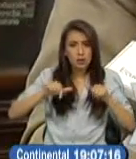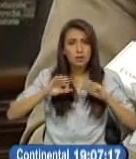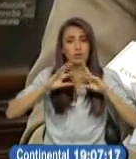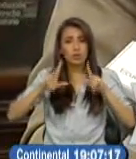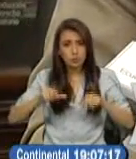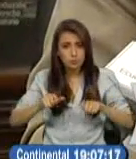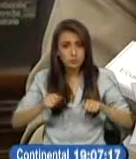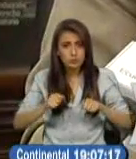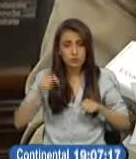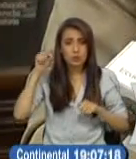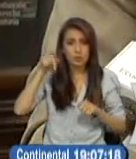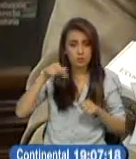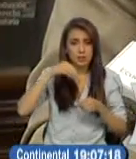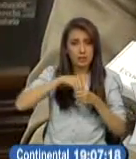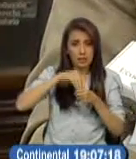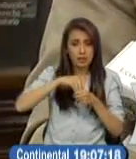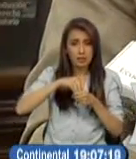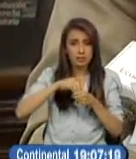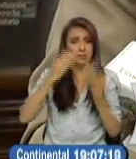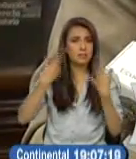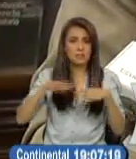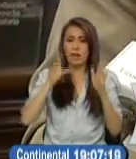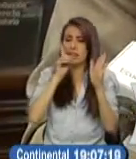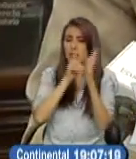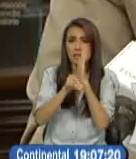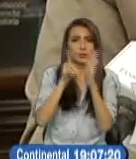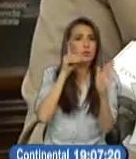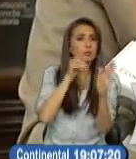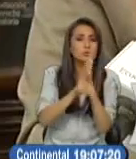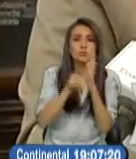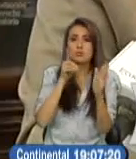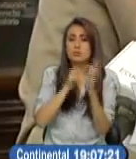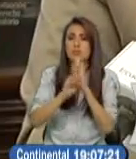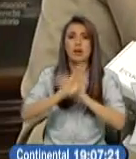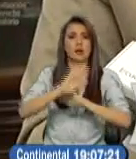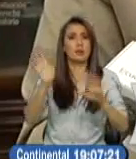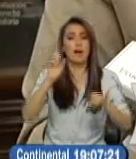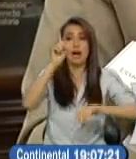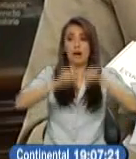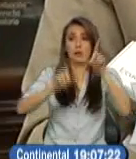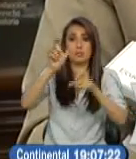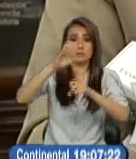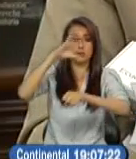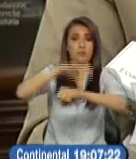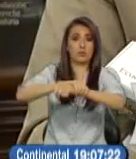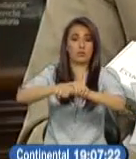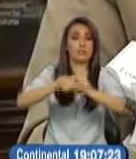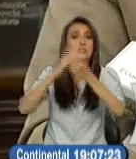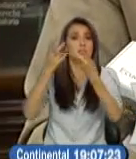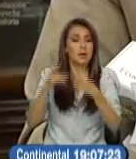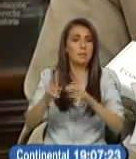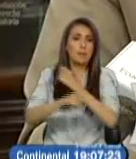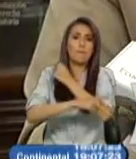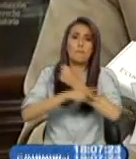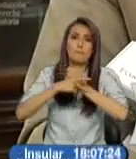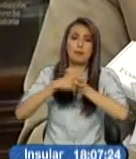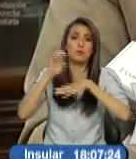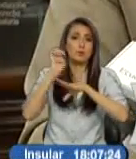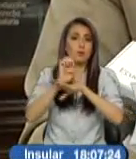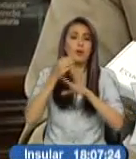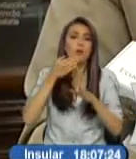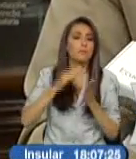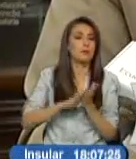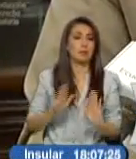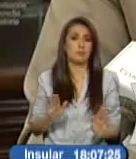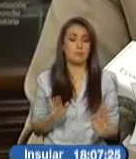perpetraron al interior de ese gobierno fueron denunciados, incluso hubo sentencia, ahora último, el caso de Petroecuador, o el